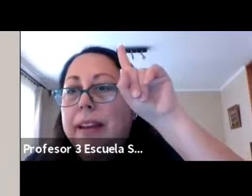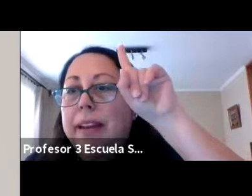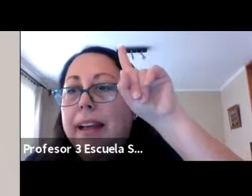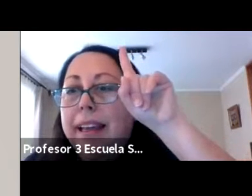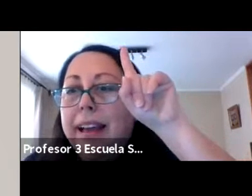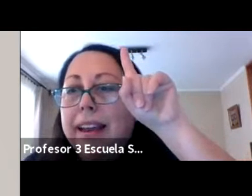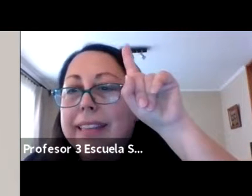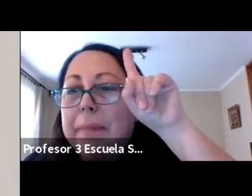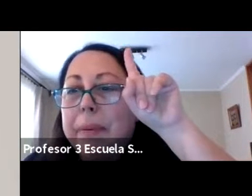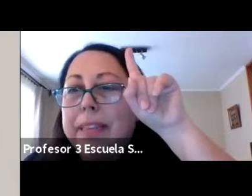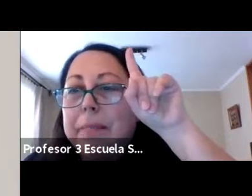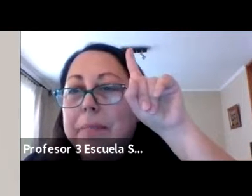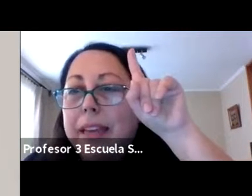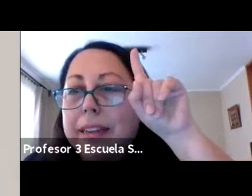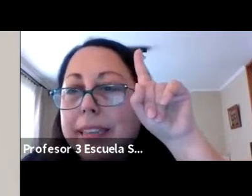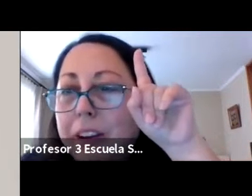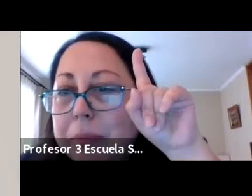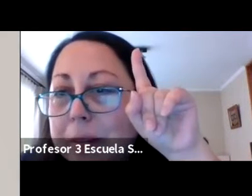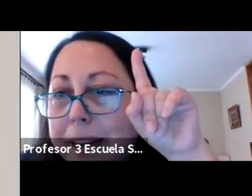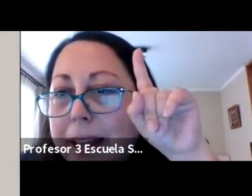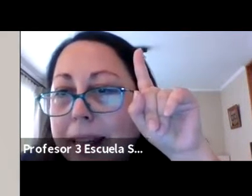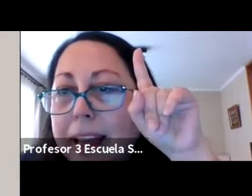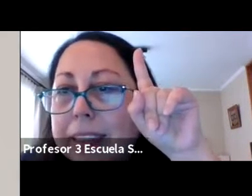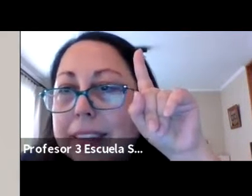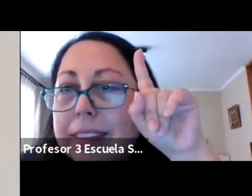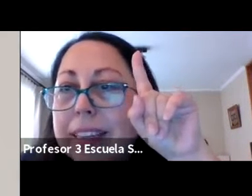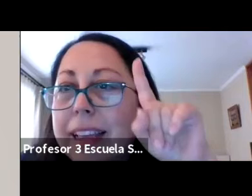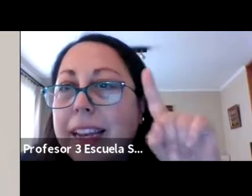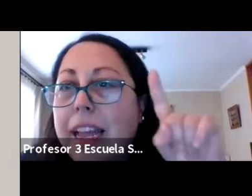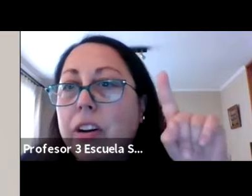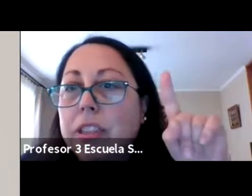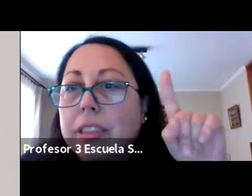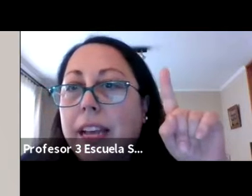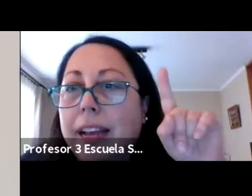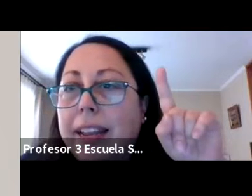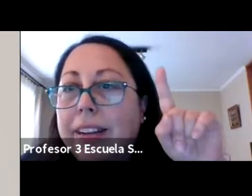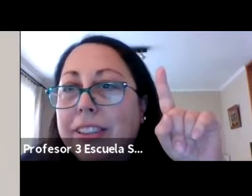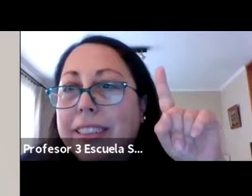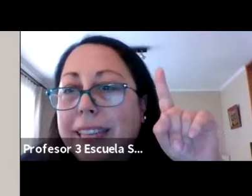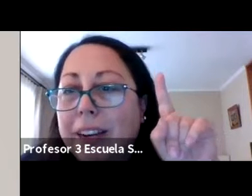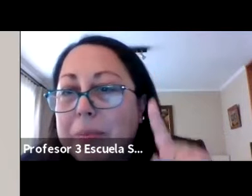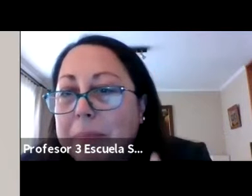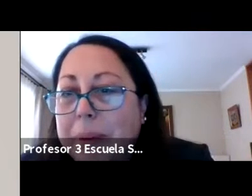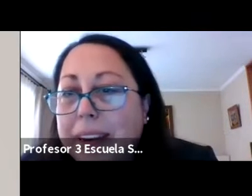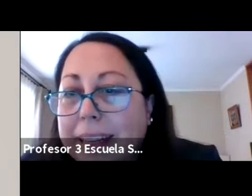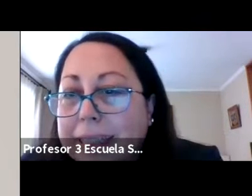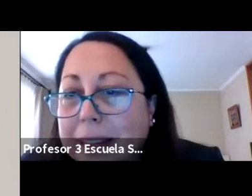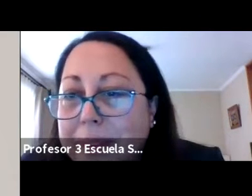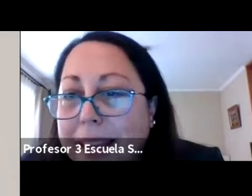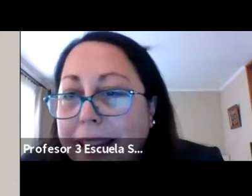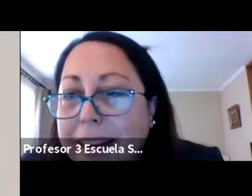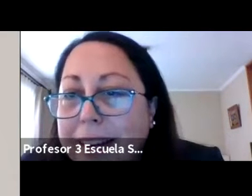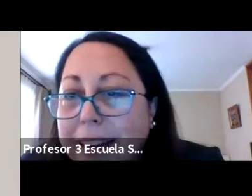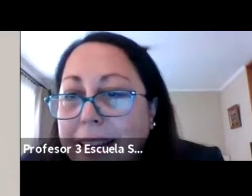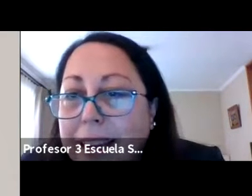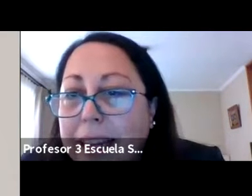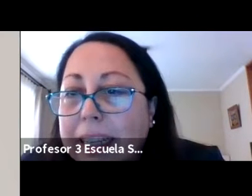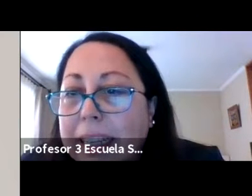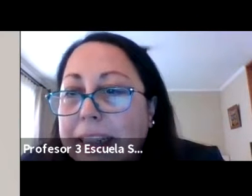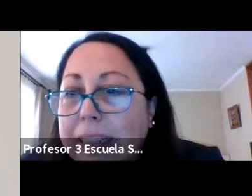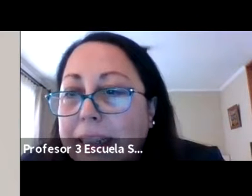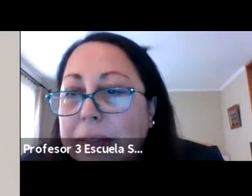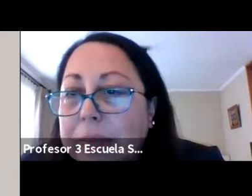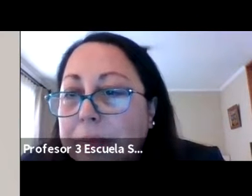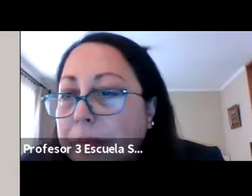comí empanadas. La tía Pame también. ¿Quién comió empanadas? La Rosa, la Rosita comió empanada también.